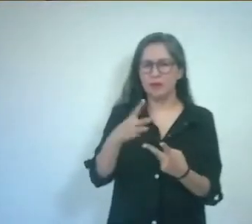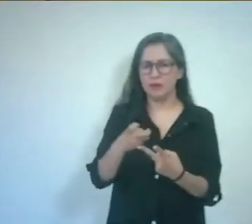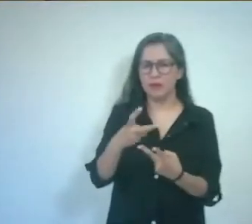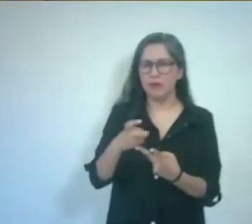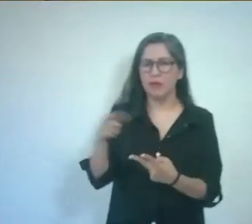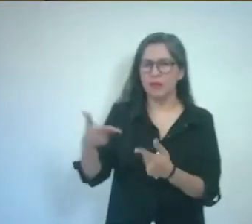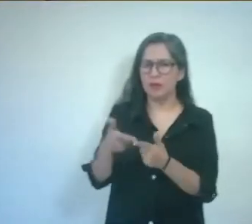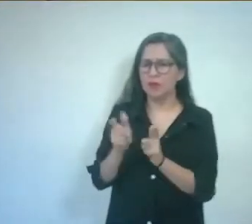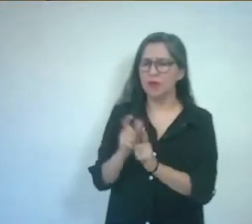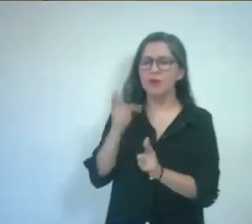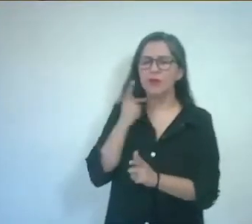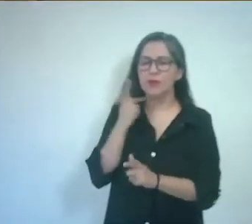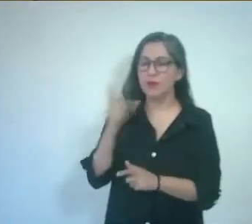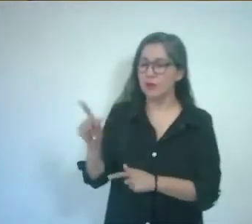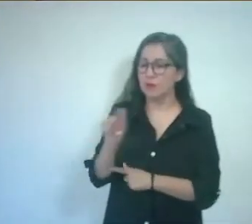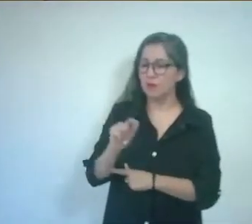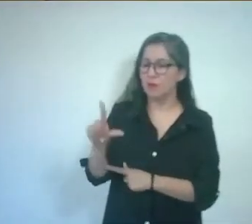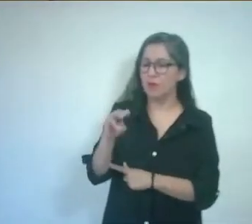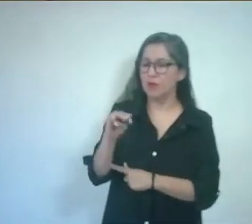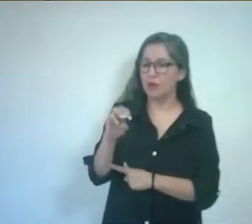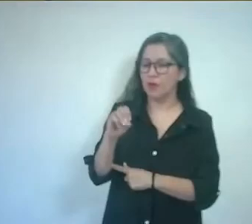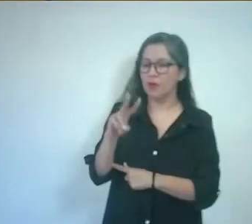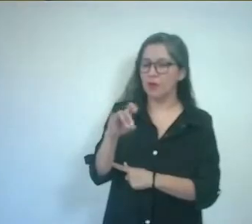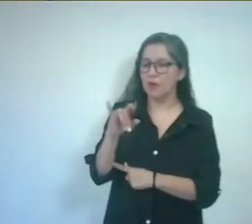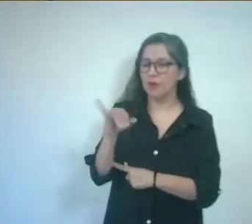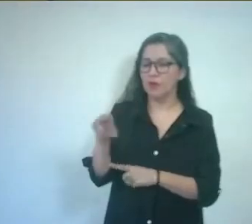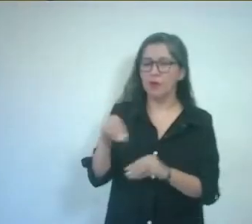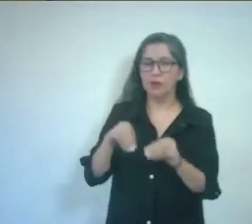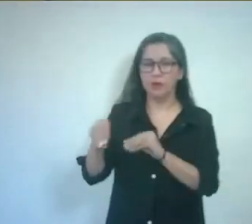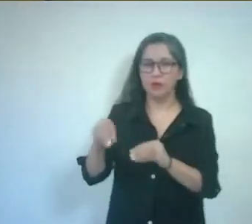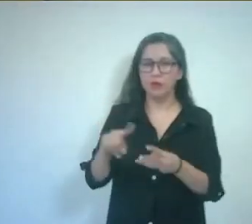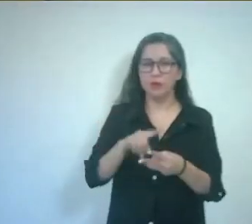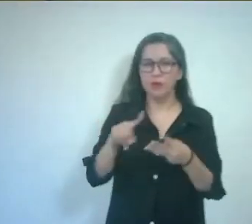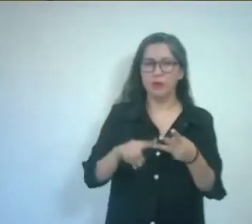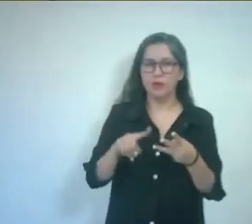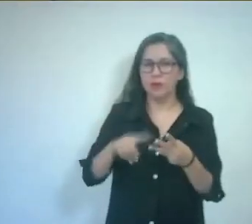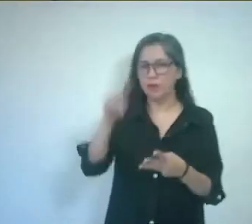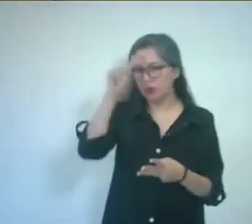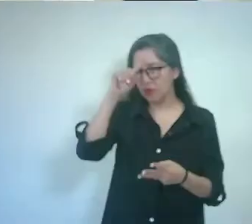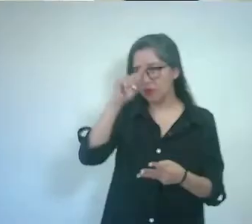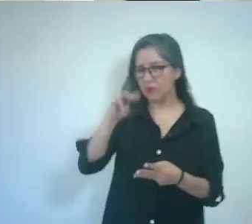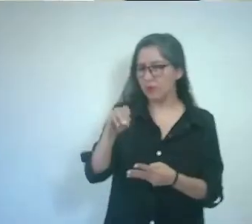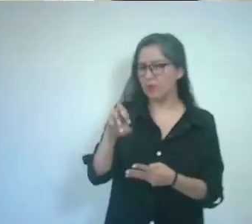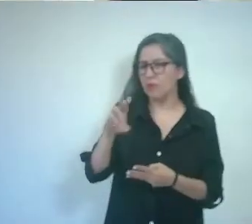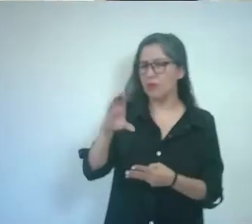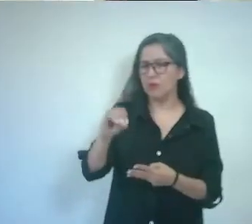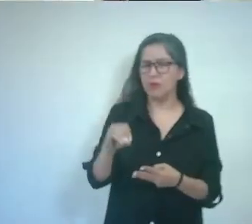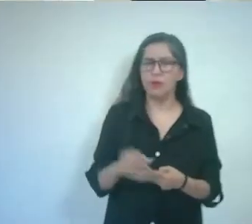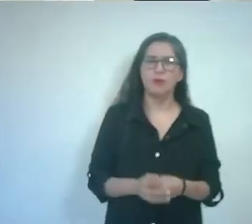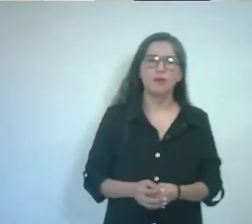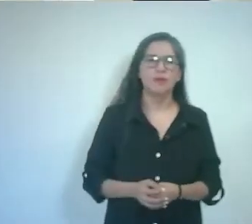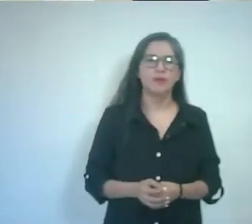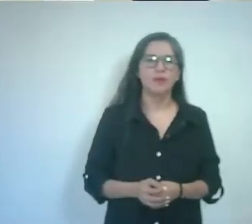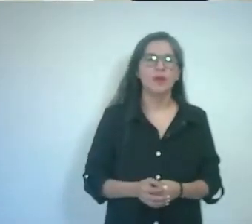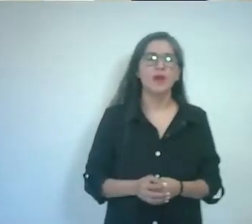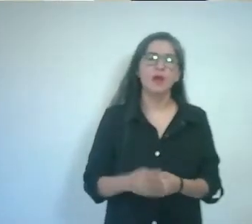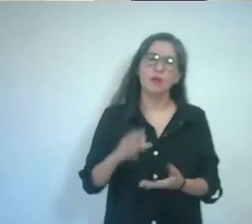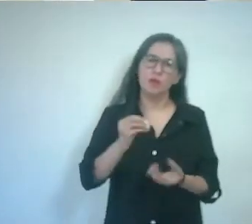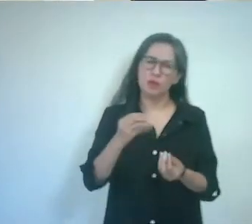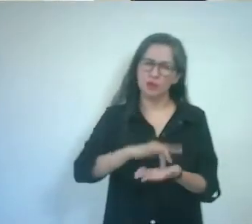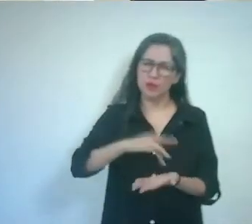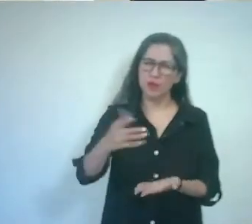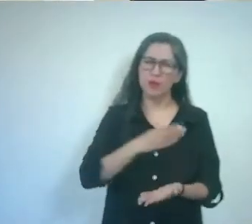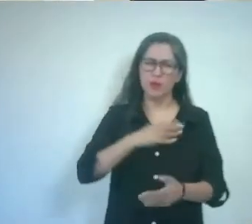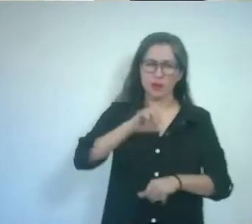Partido Movimiento Ciudadano, y regresamos con usted, consejero Marco Iván. Muchas gracias, muy buenos días a